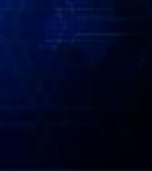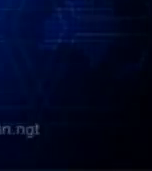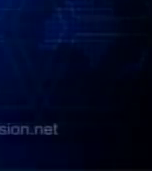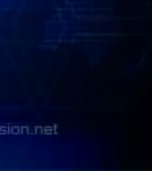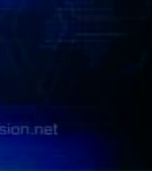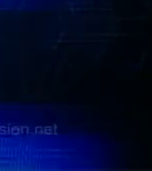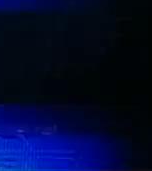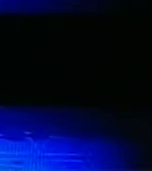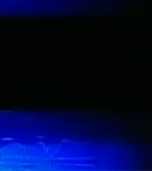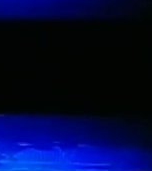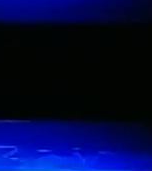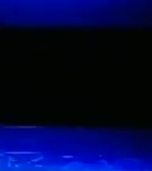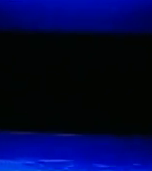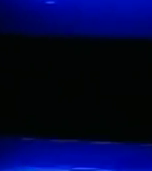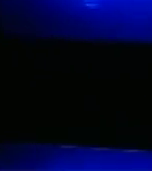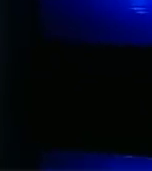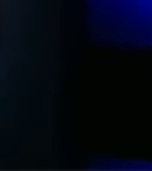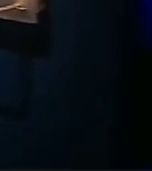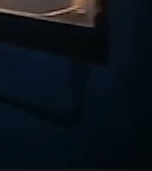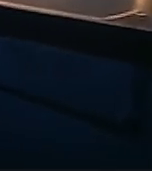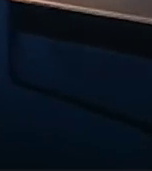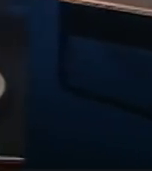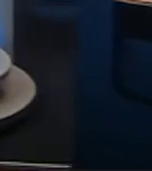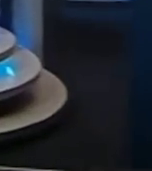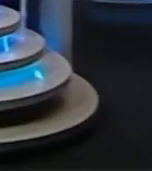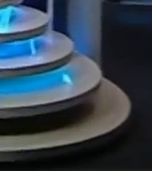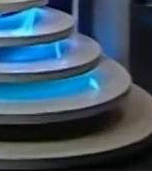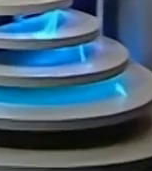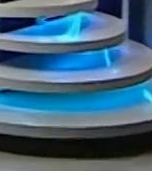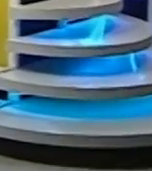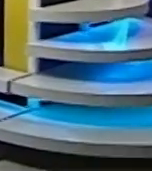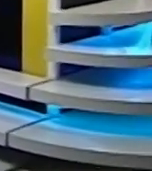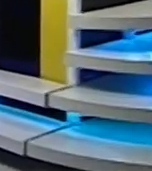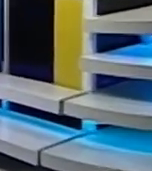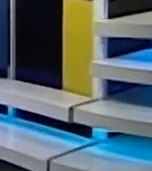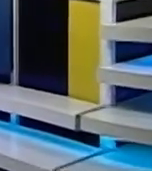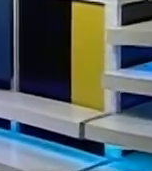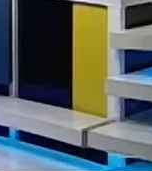Noticiero Venevisión. Información justa y balanceada.